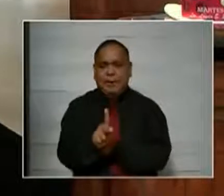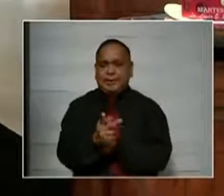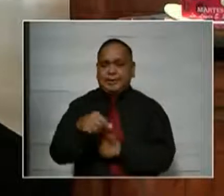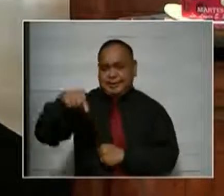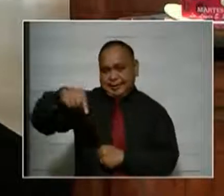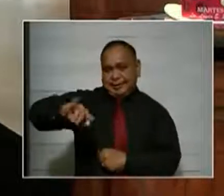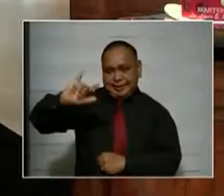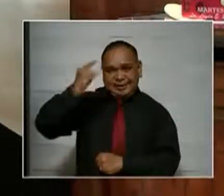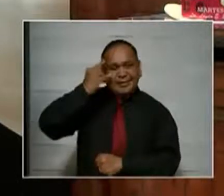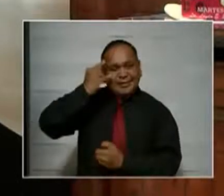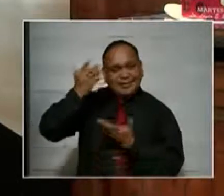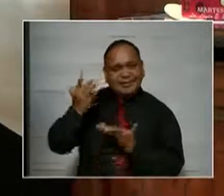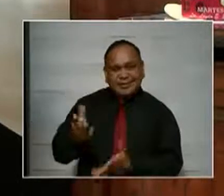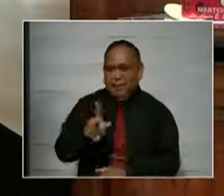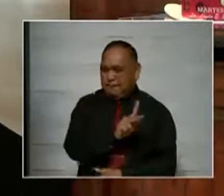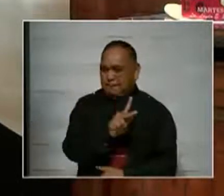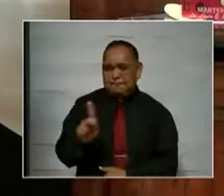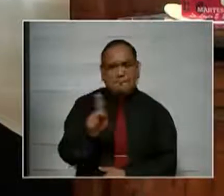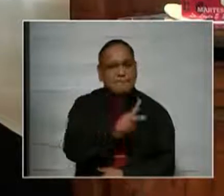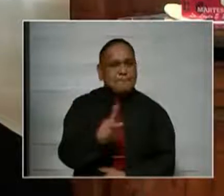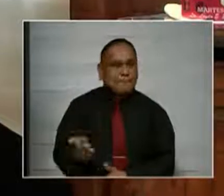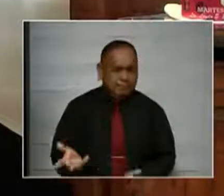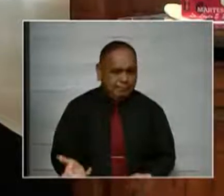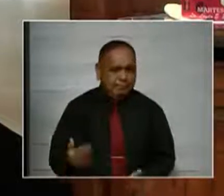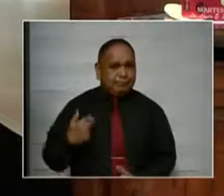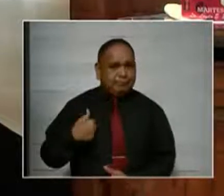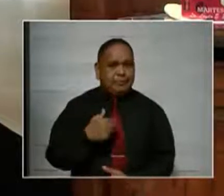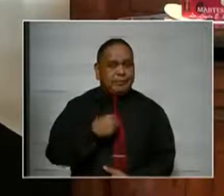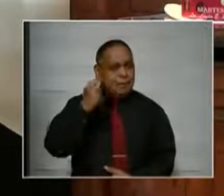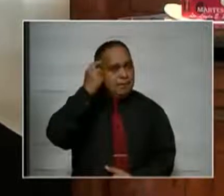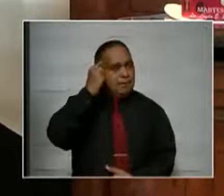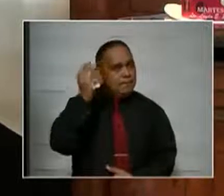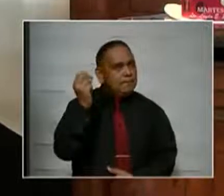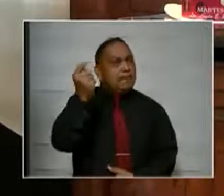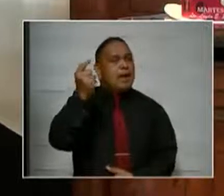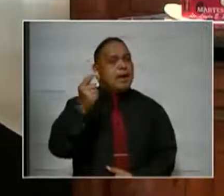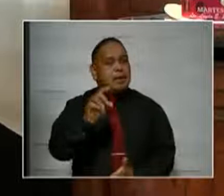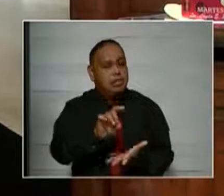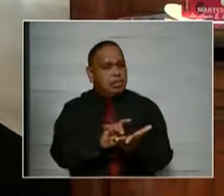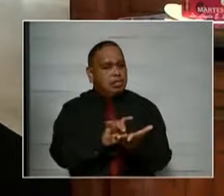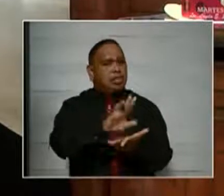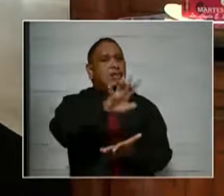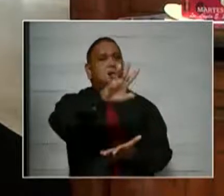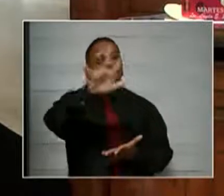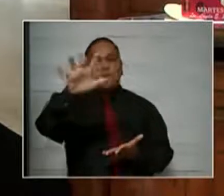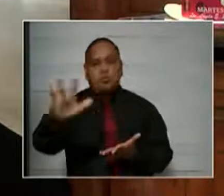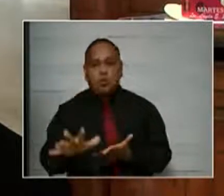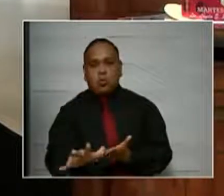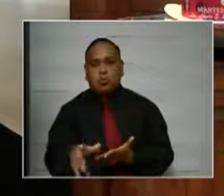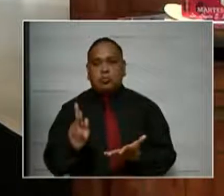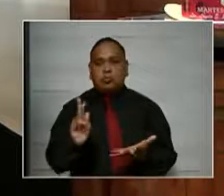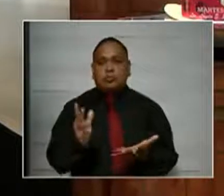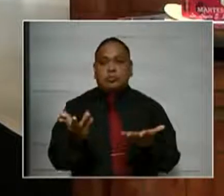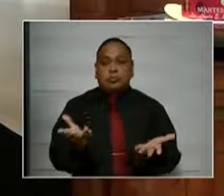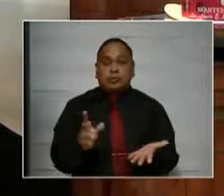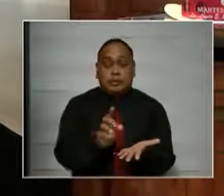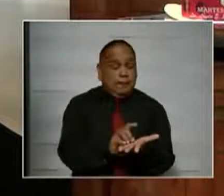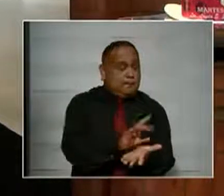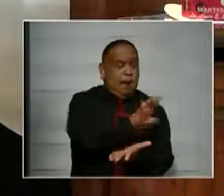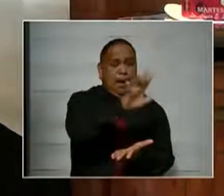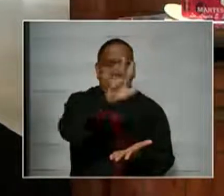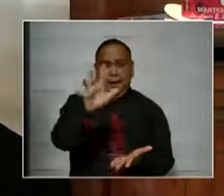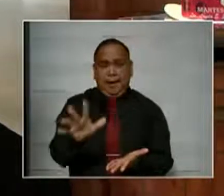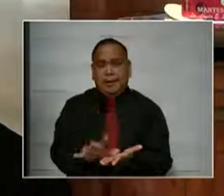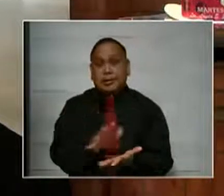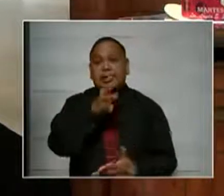ahorita aquí en Campeche no entonces por eso se me ocurrió lo subo y entonces pero yo creo que lo acababa de subir y ya